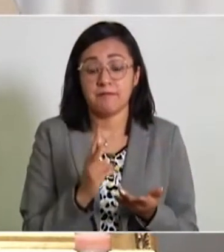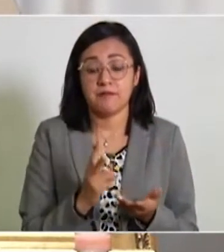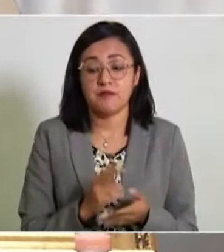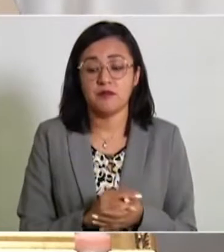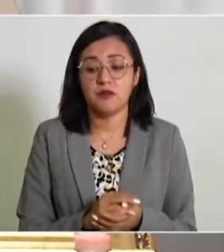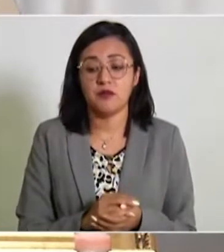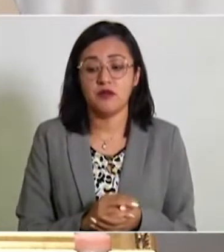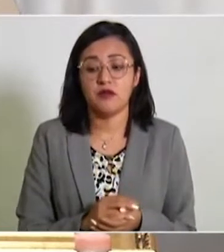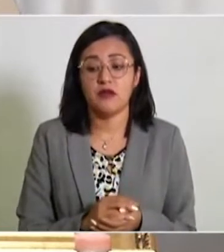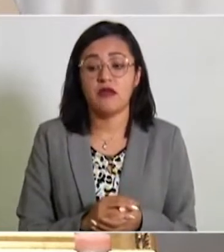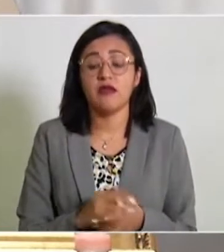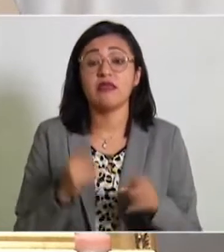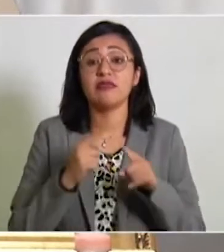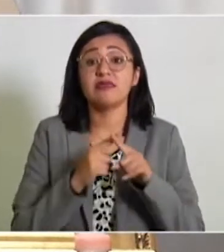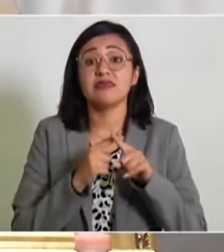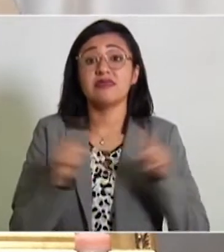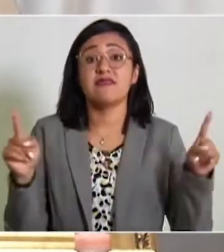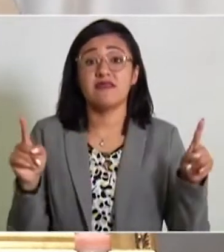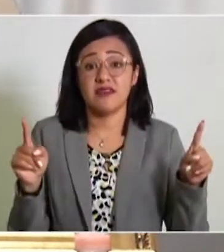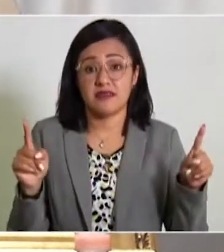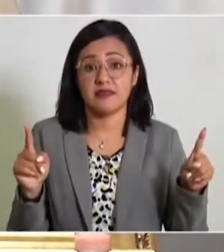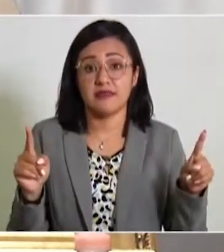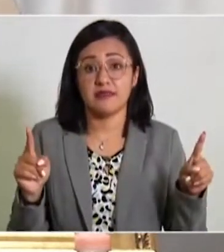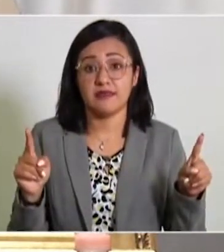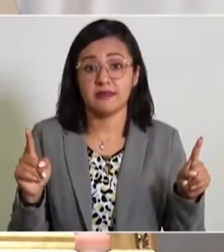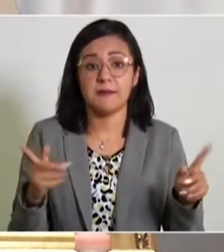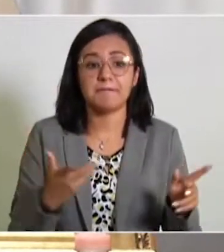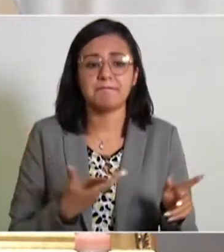de la diferencia que tiene